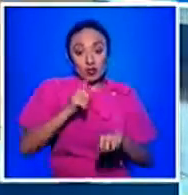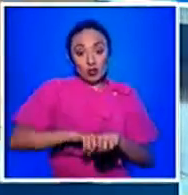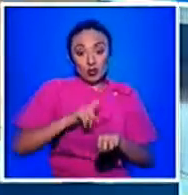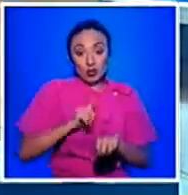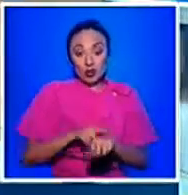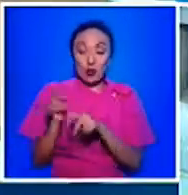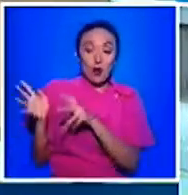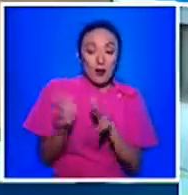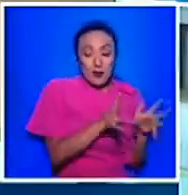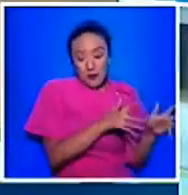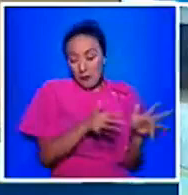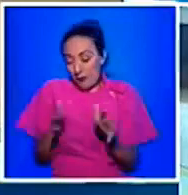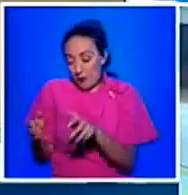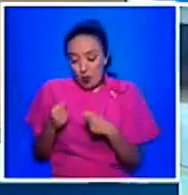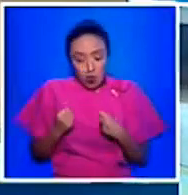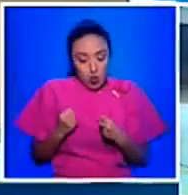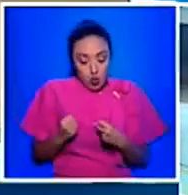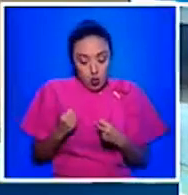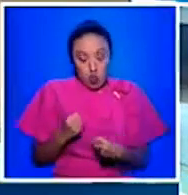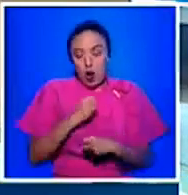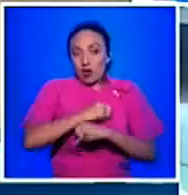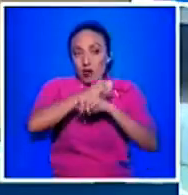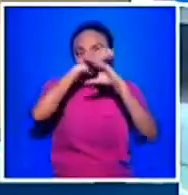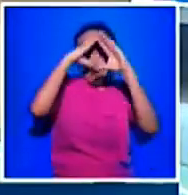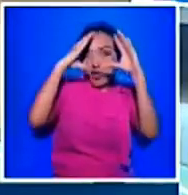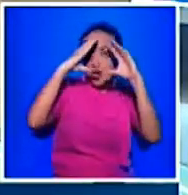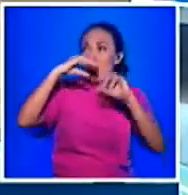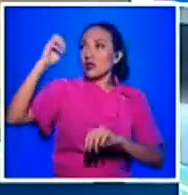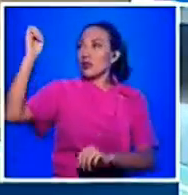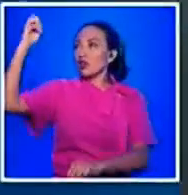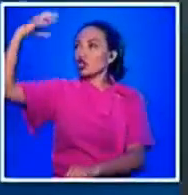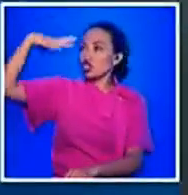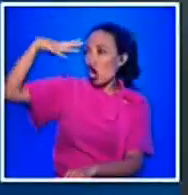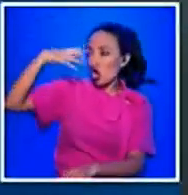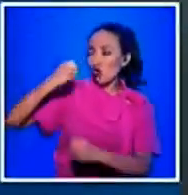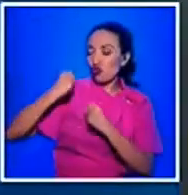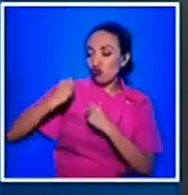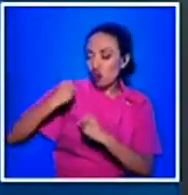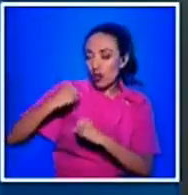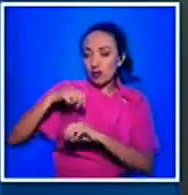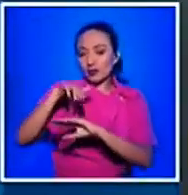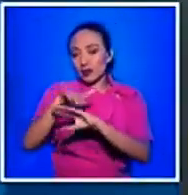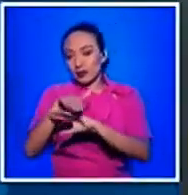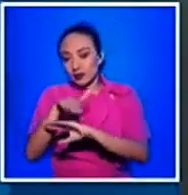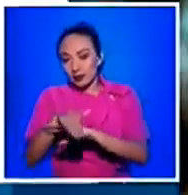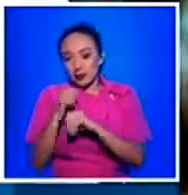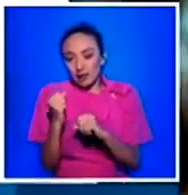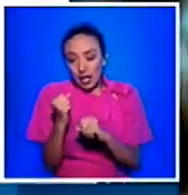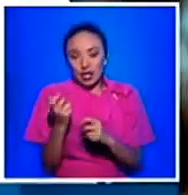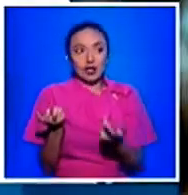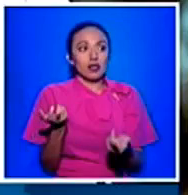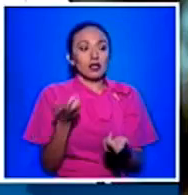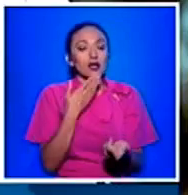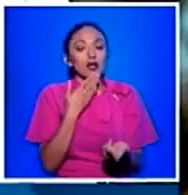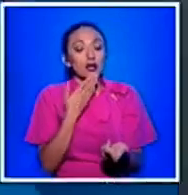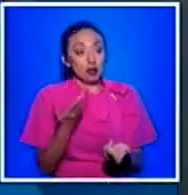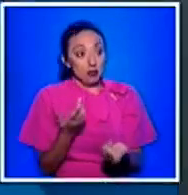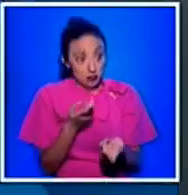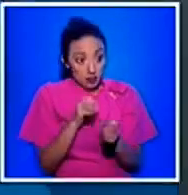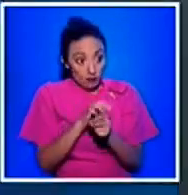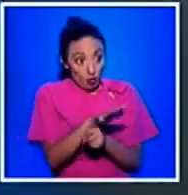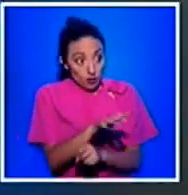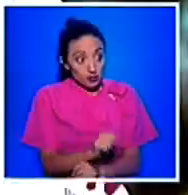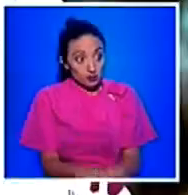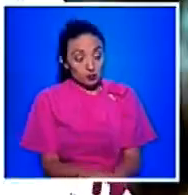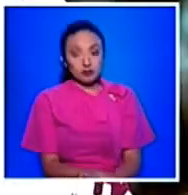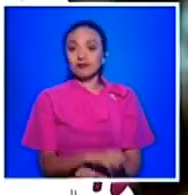un verano, fuertes fríos, intensos vientos en la mañana, luego viene el sol extremadamente intenso. ¿Esto influye?